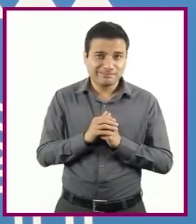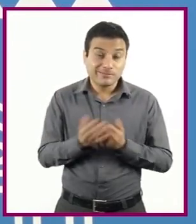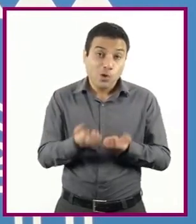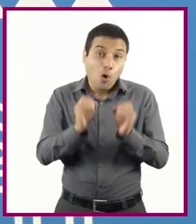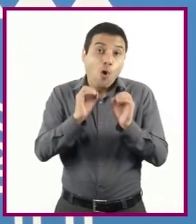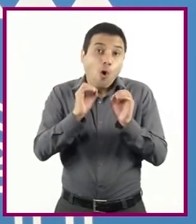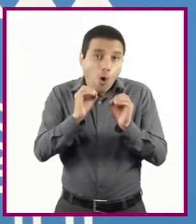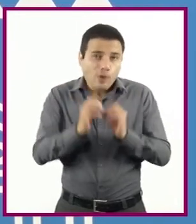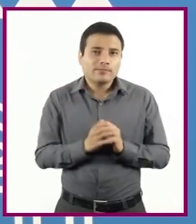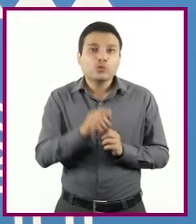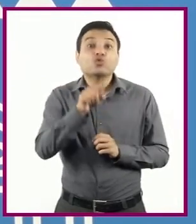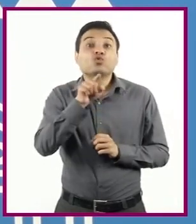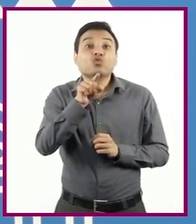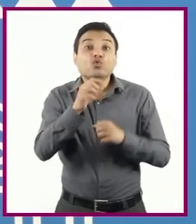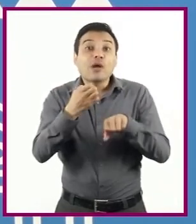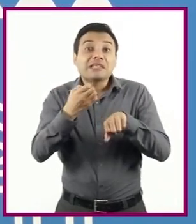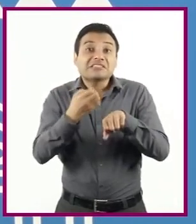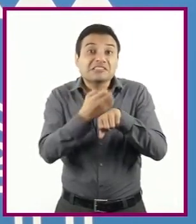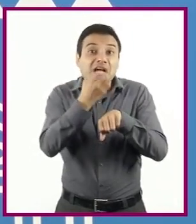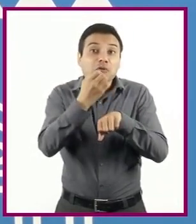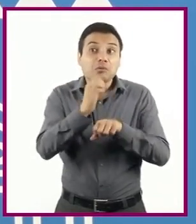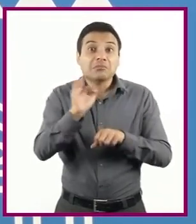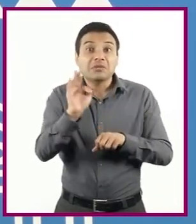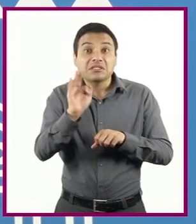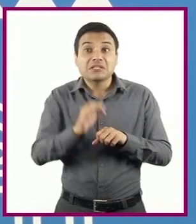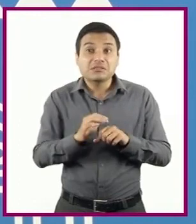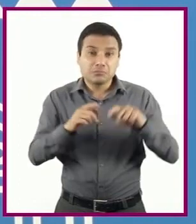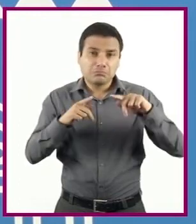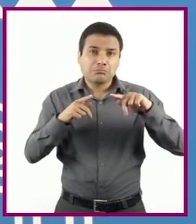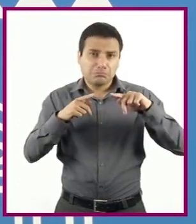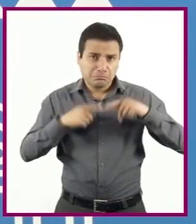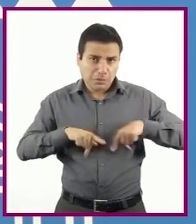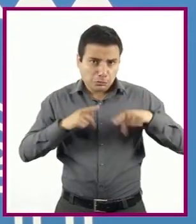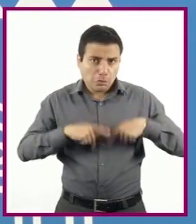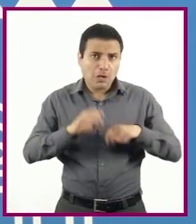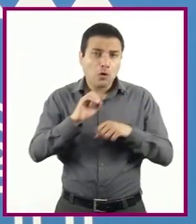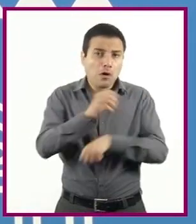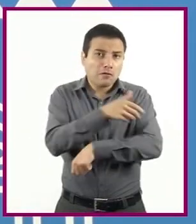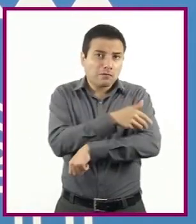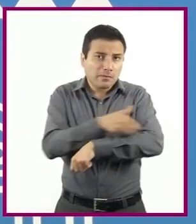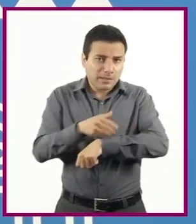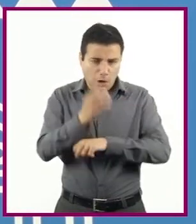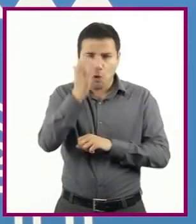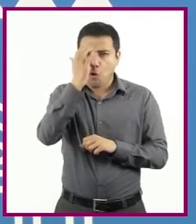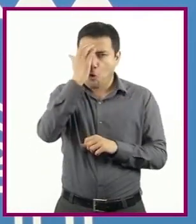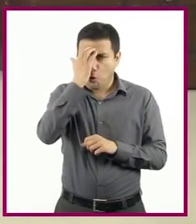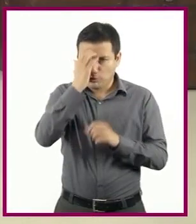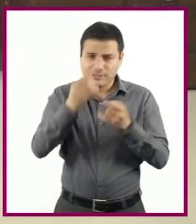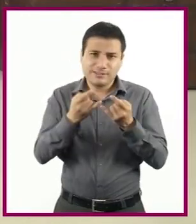vez, en tu entidad, a través de la tradición oral, tus familiares puedan platicarte alguno.